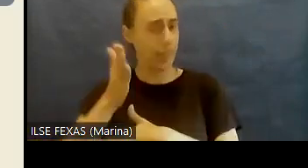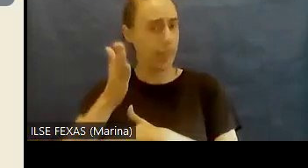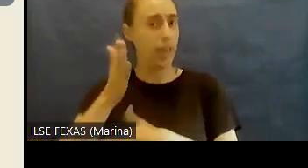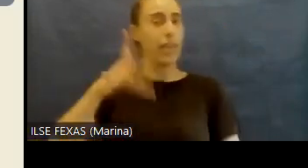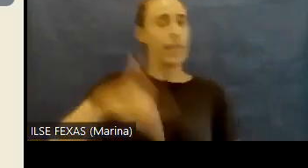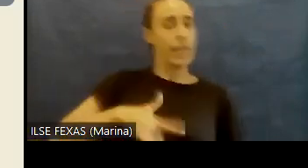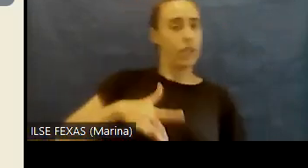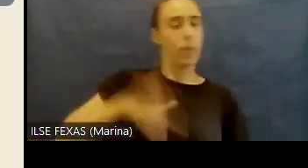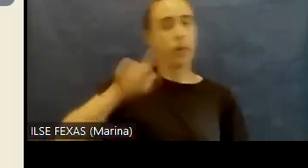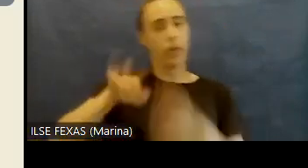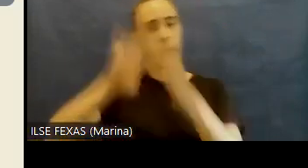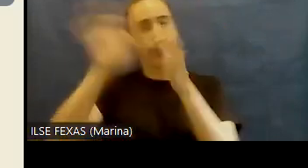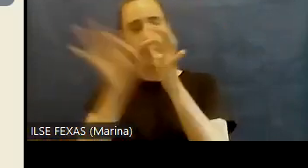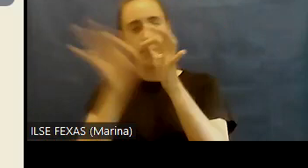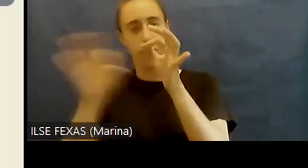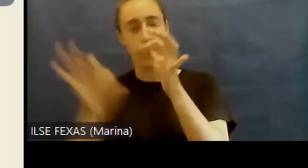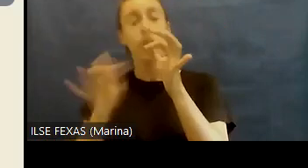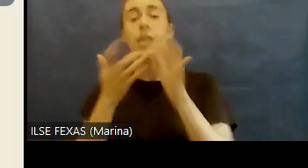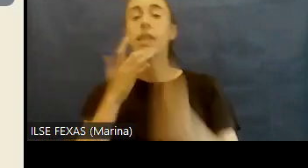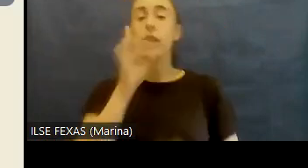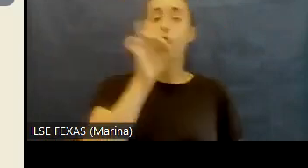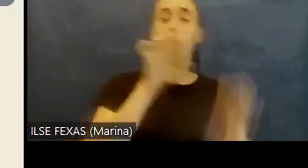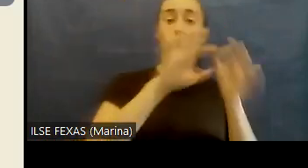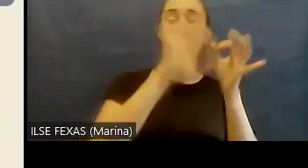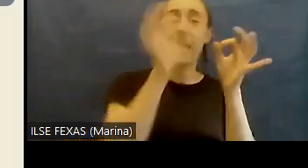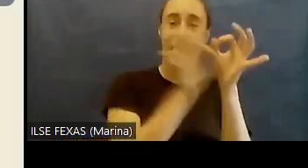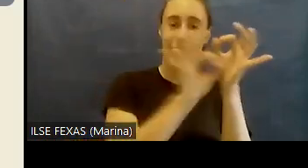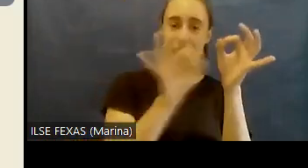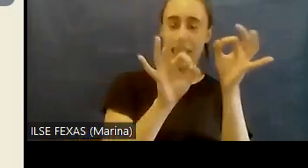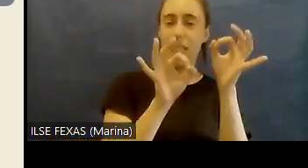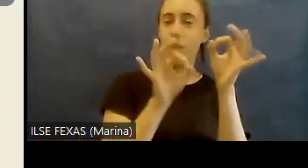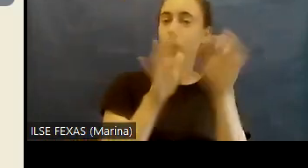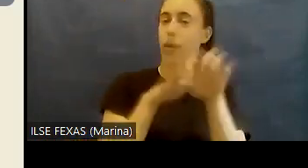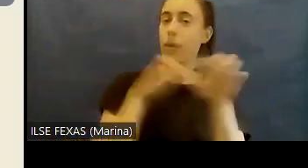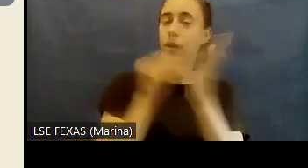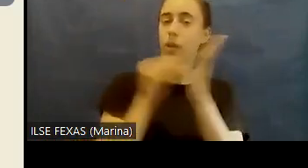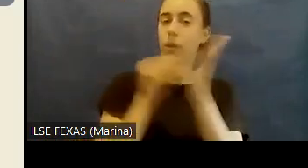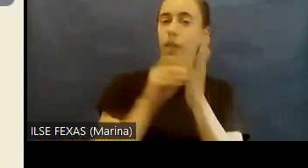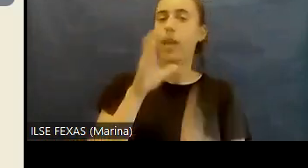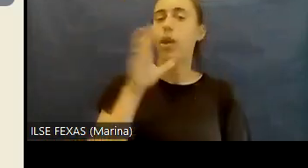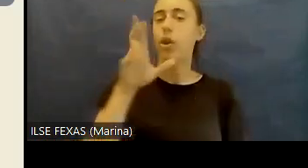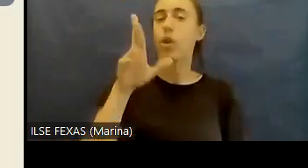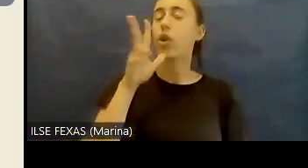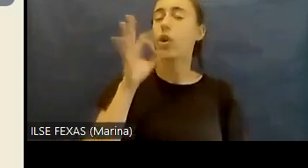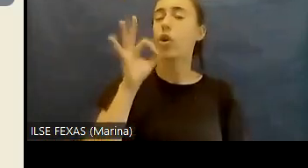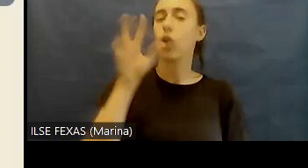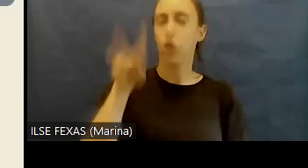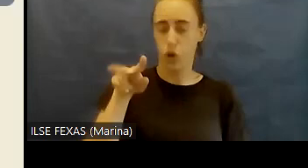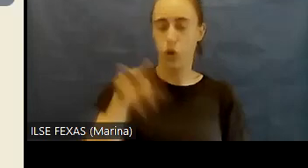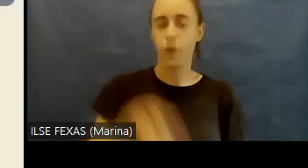inflamatoria intestinal en el intestino, lo más probable es que sea un Crohn, porque la colitis ulcerosa en principio no actúa aquí. Pero como os